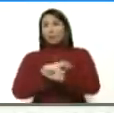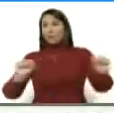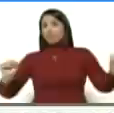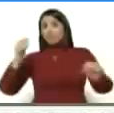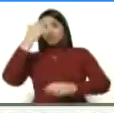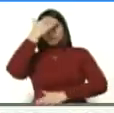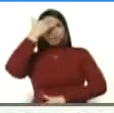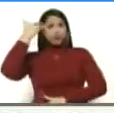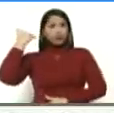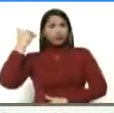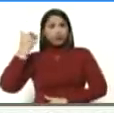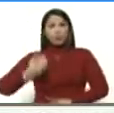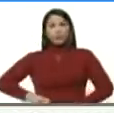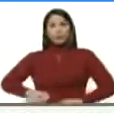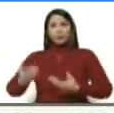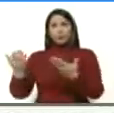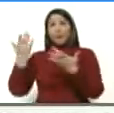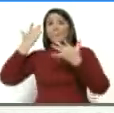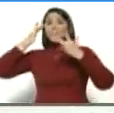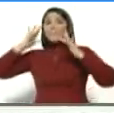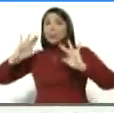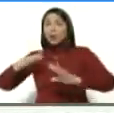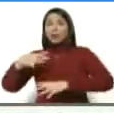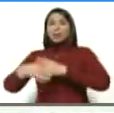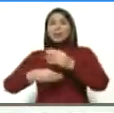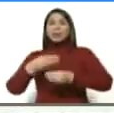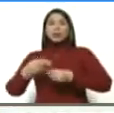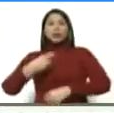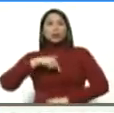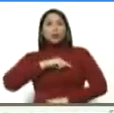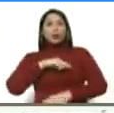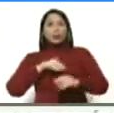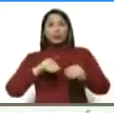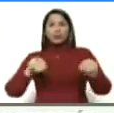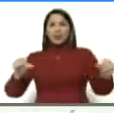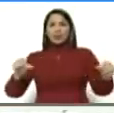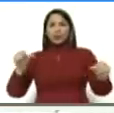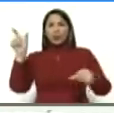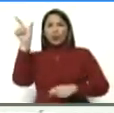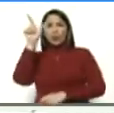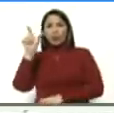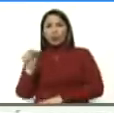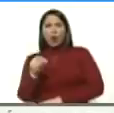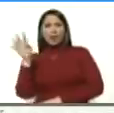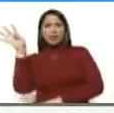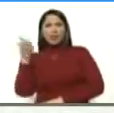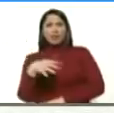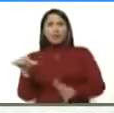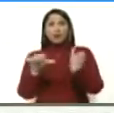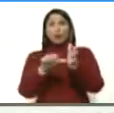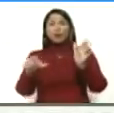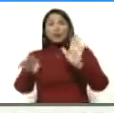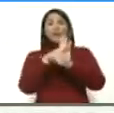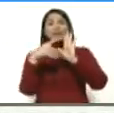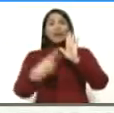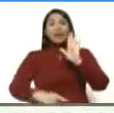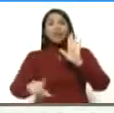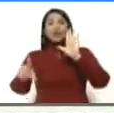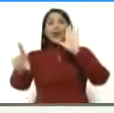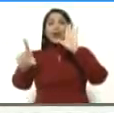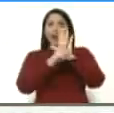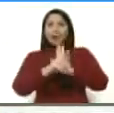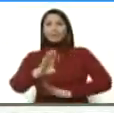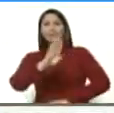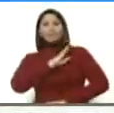olvidamos la entrega pretendida que hizo de nuestro territorio Esequibo, donde los derechos legítimos de Venezuela